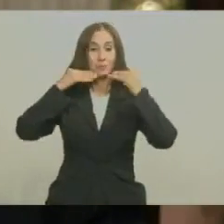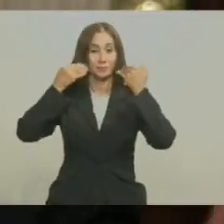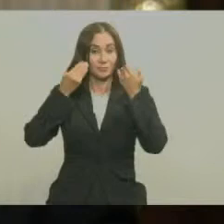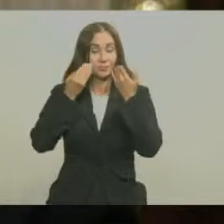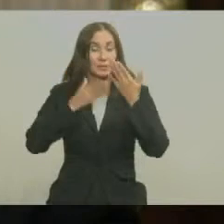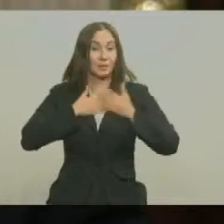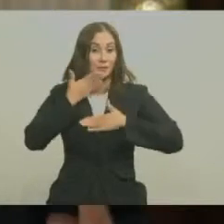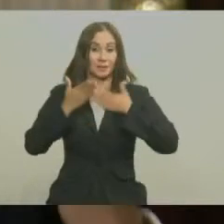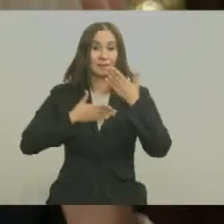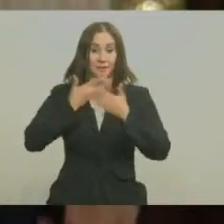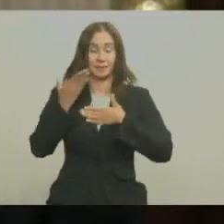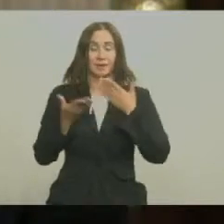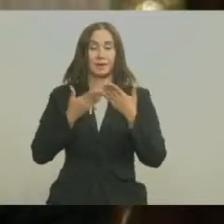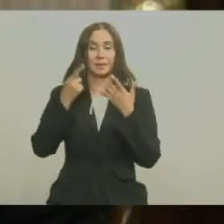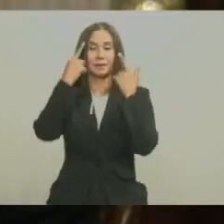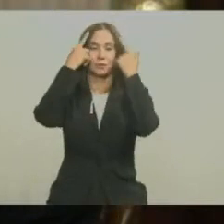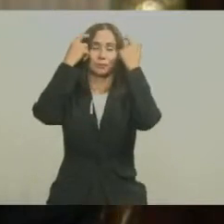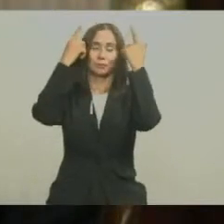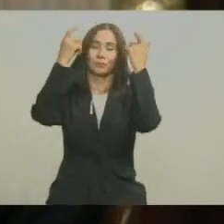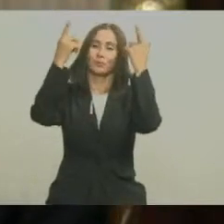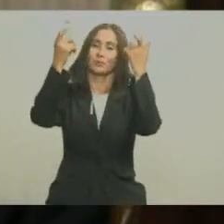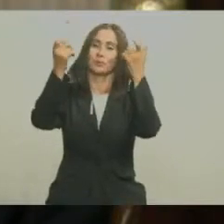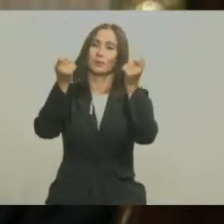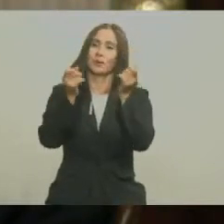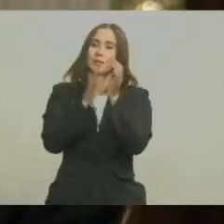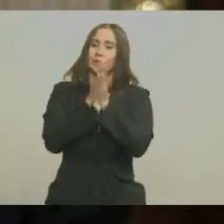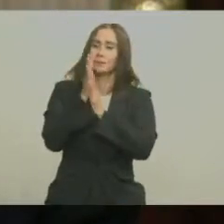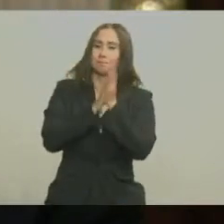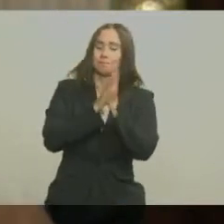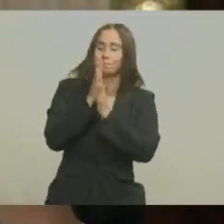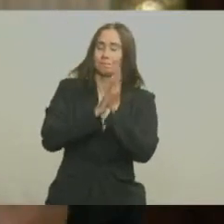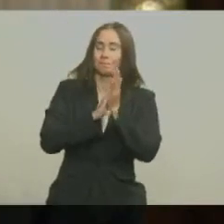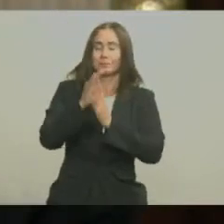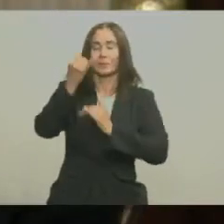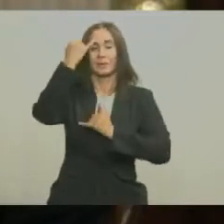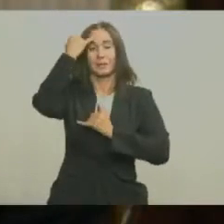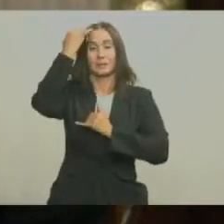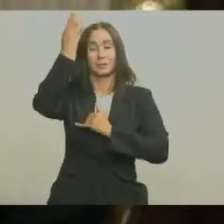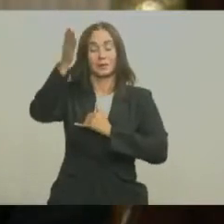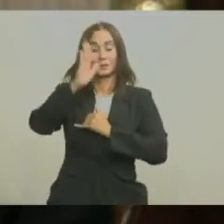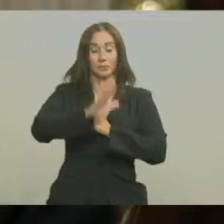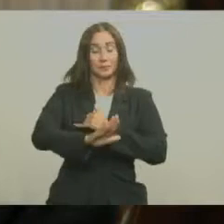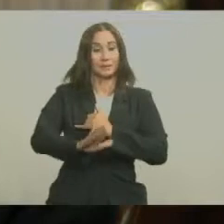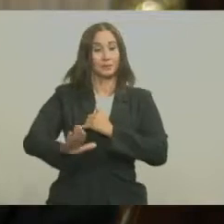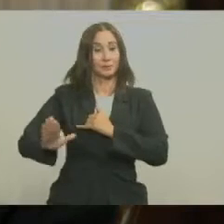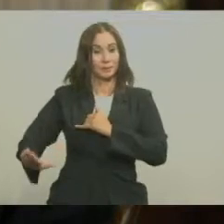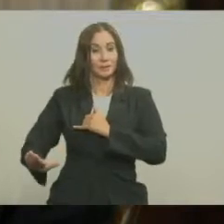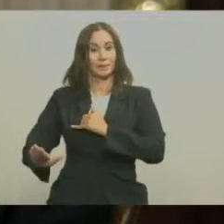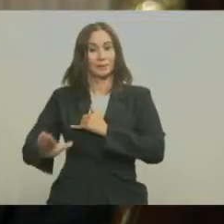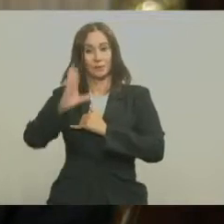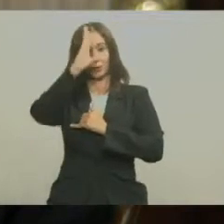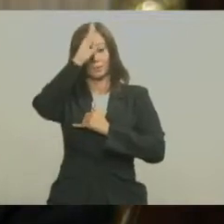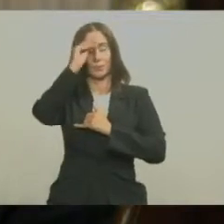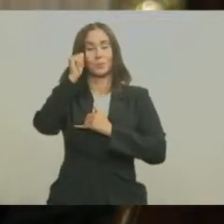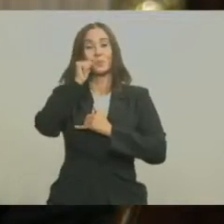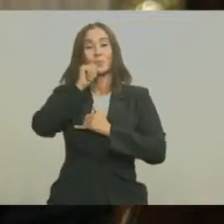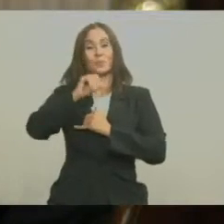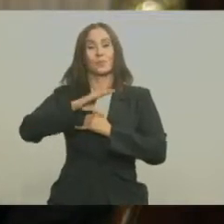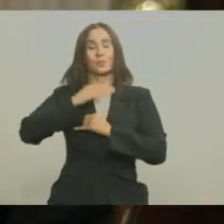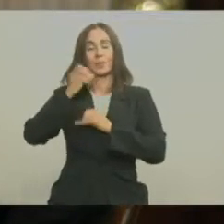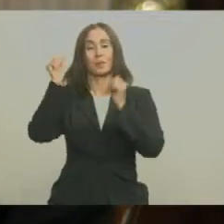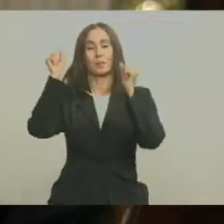la alegría, los sueños, la creatividad y las aspiraciones de nuestras niñas, niños y adolescentes